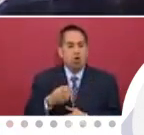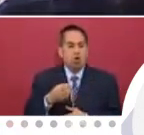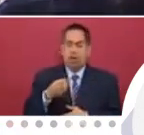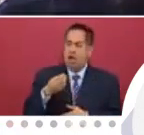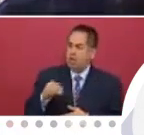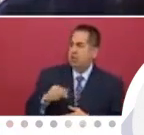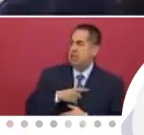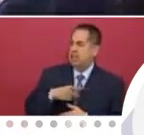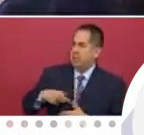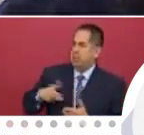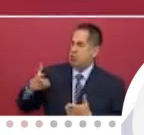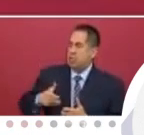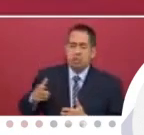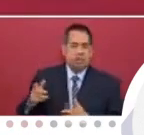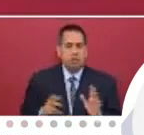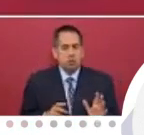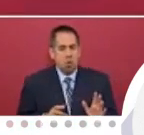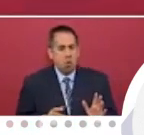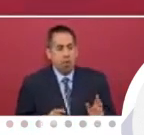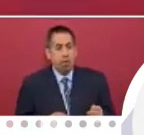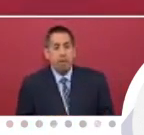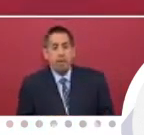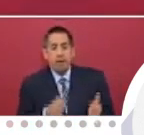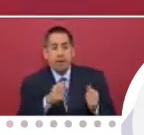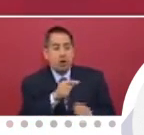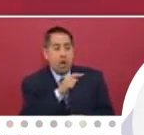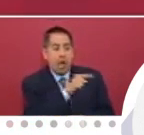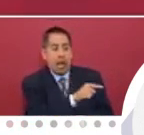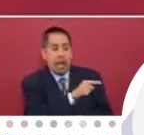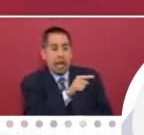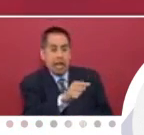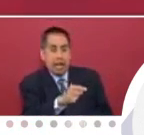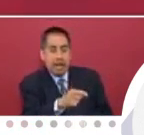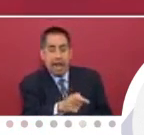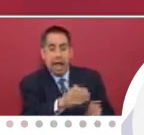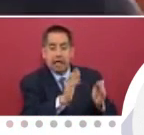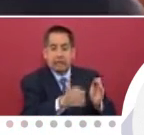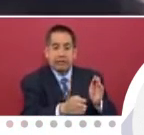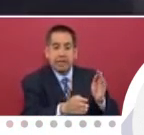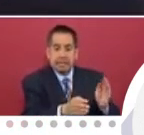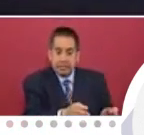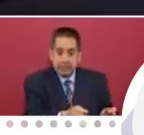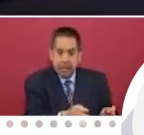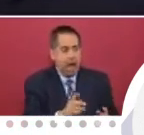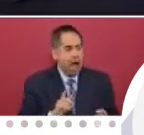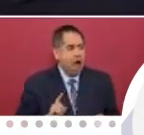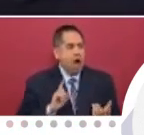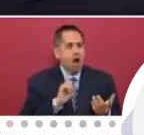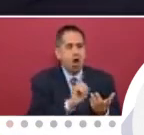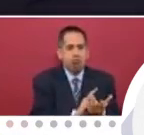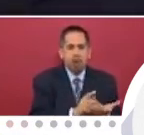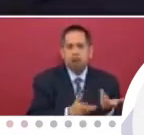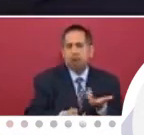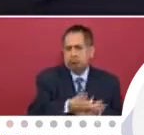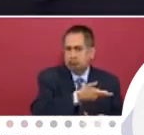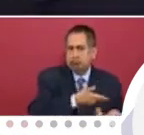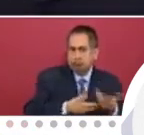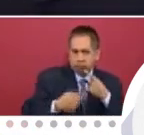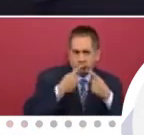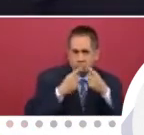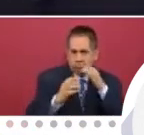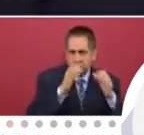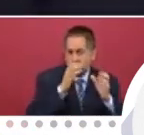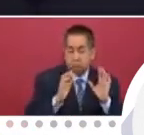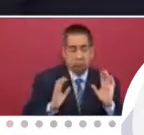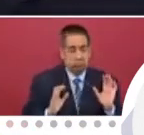3 años también tengan derecho a escuela como parte de la reforma educativa que está ya en discusión